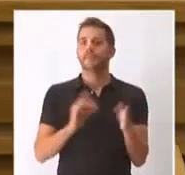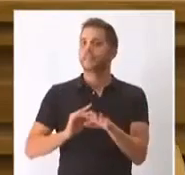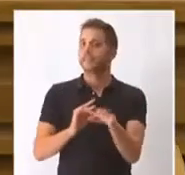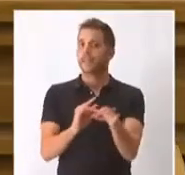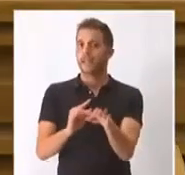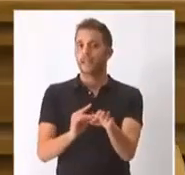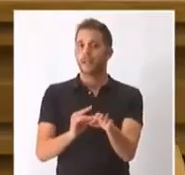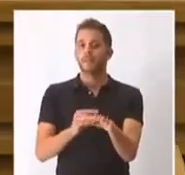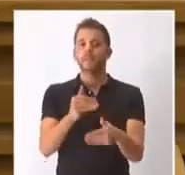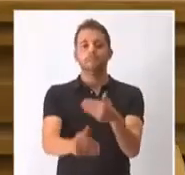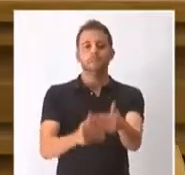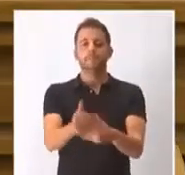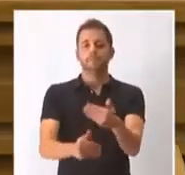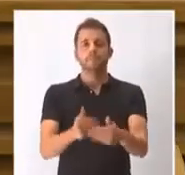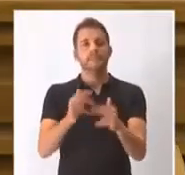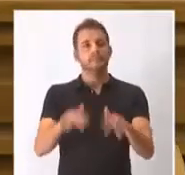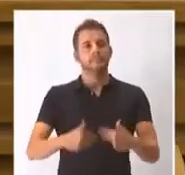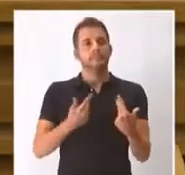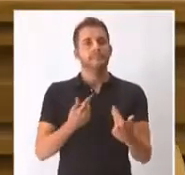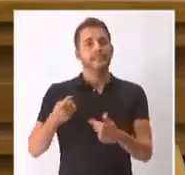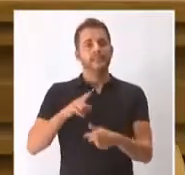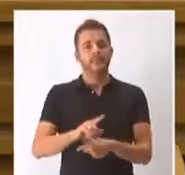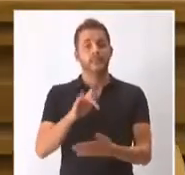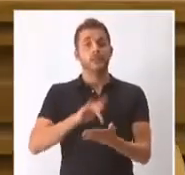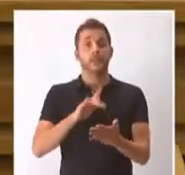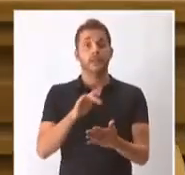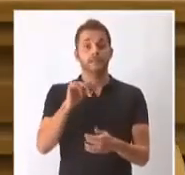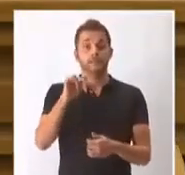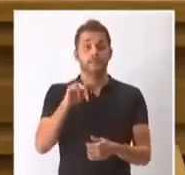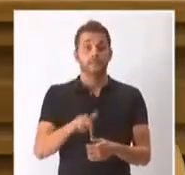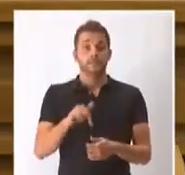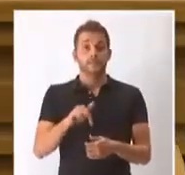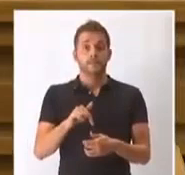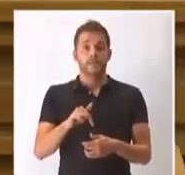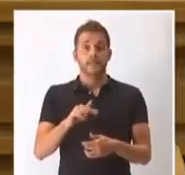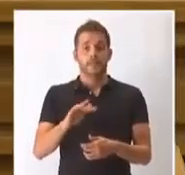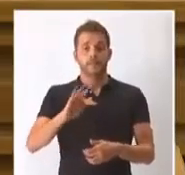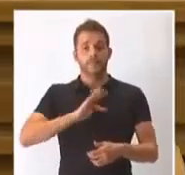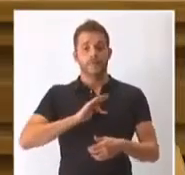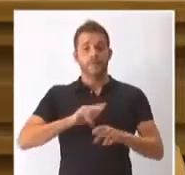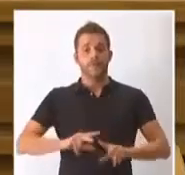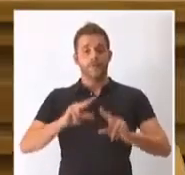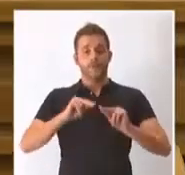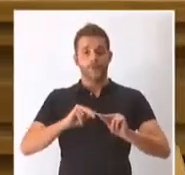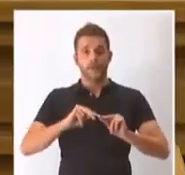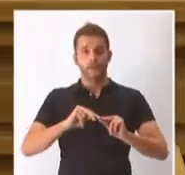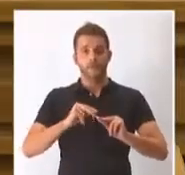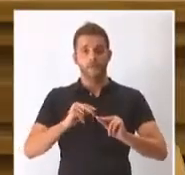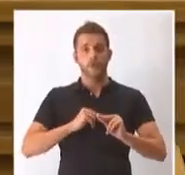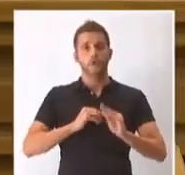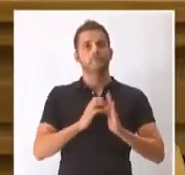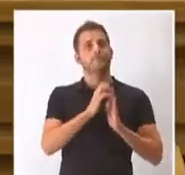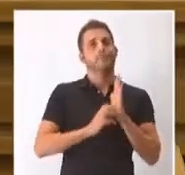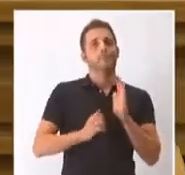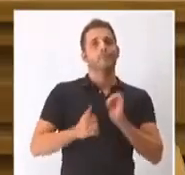y que nos permite además me va a permitir a mí acabar esta esta intervención con más deducciones